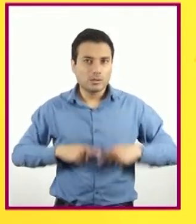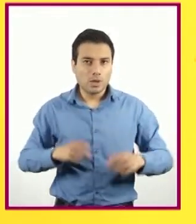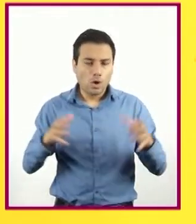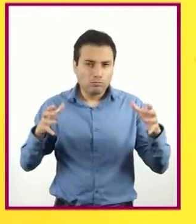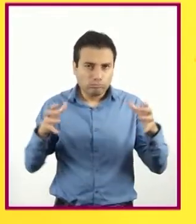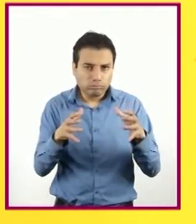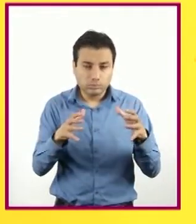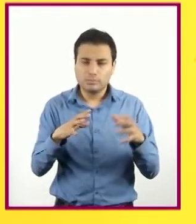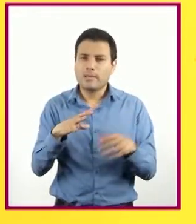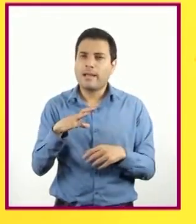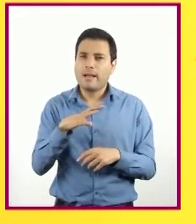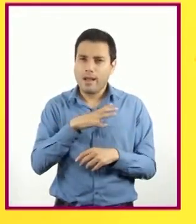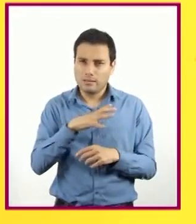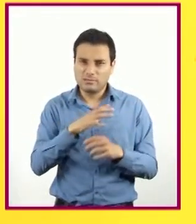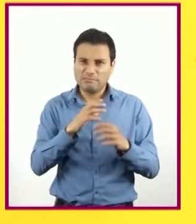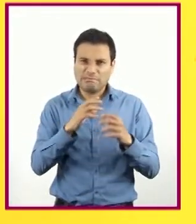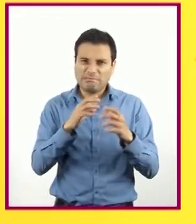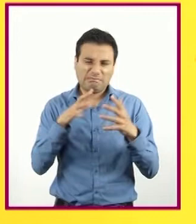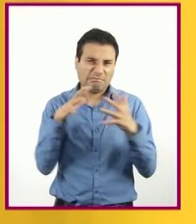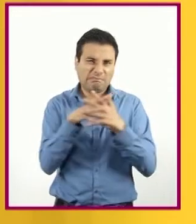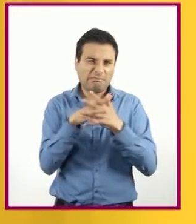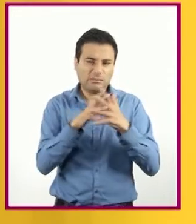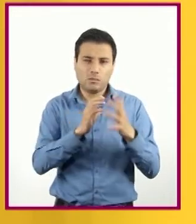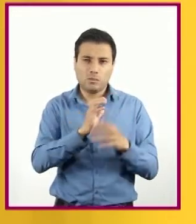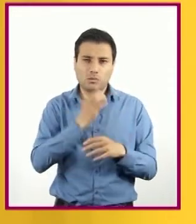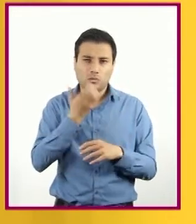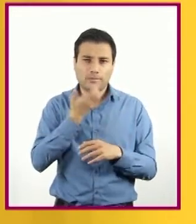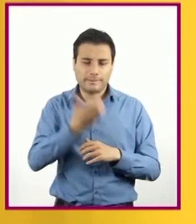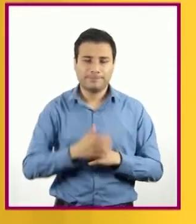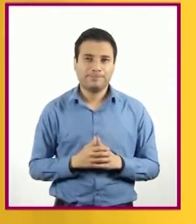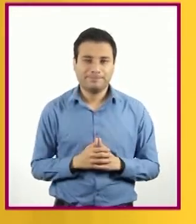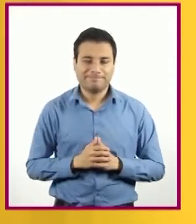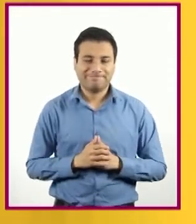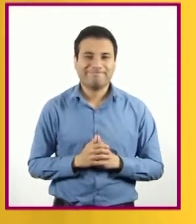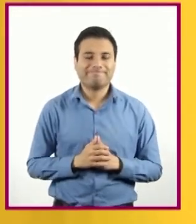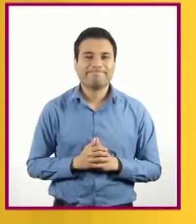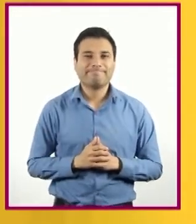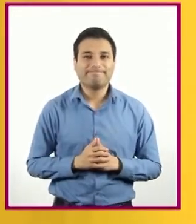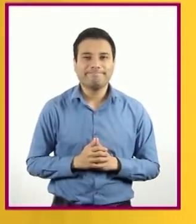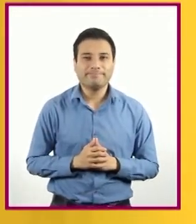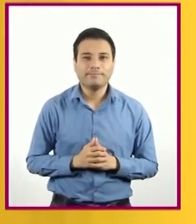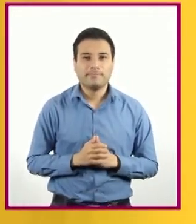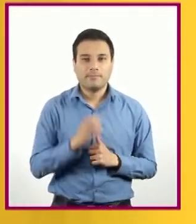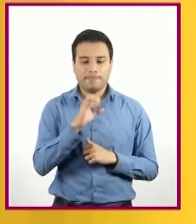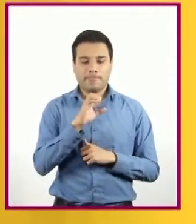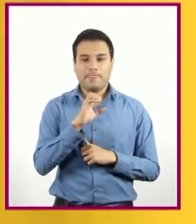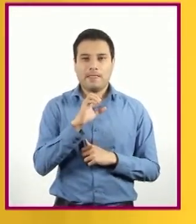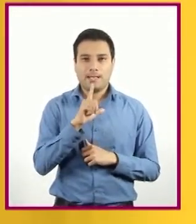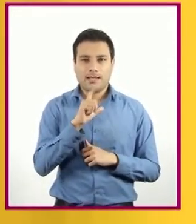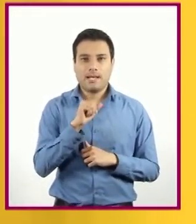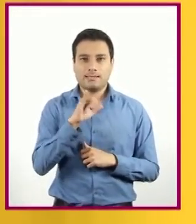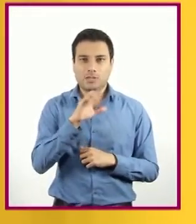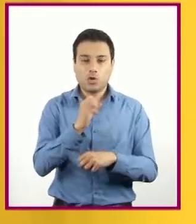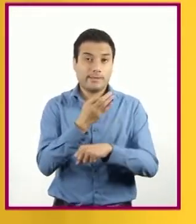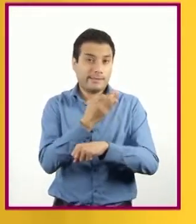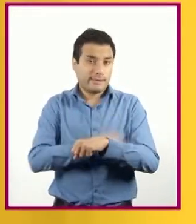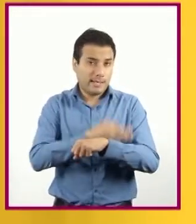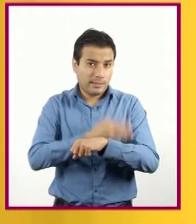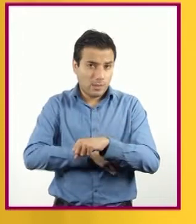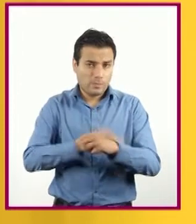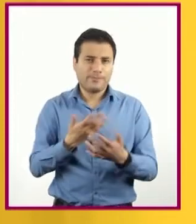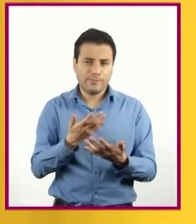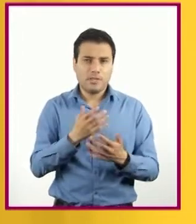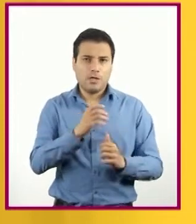fuerte presencia de conflictos bélicos. Es durante el clásico tardío que la vida militar